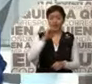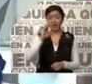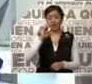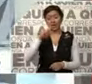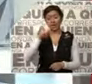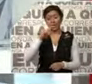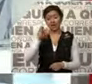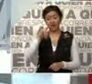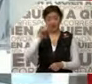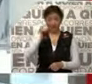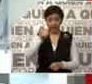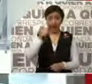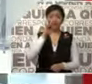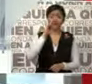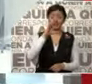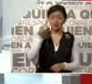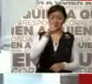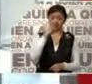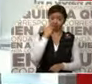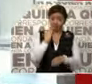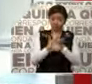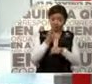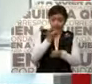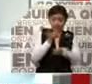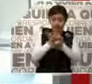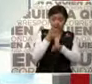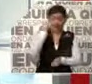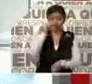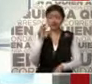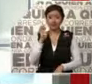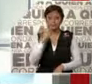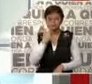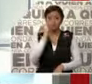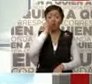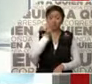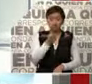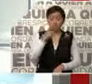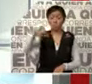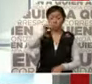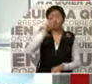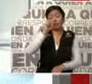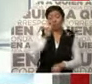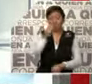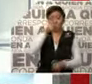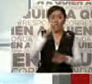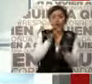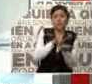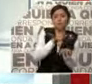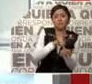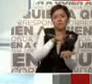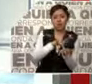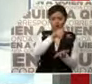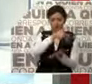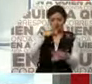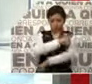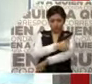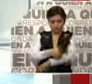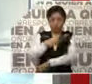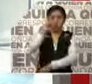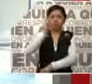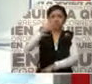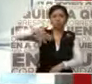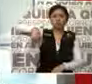Nicolás, fiscal general del estado de Chihuahua, para que de alguna forma pues ayude a esta familia a buscar a la